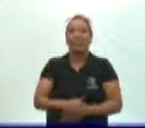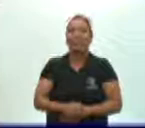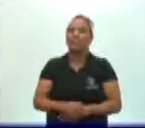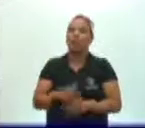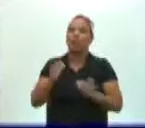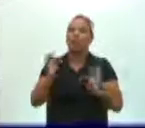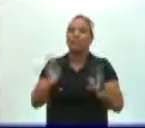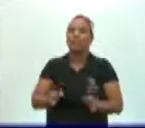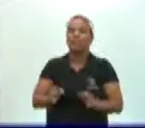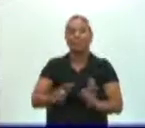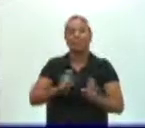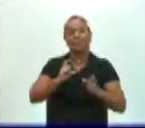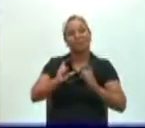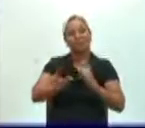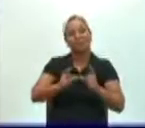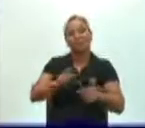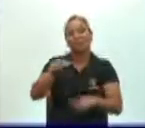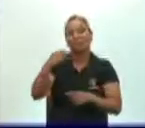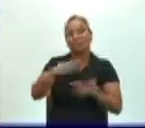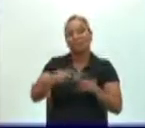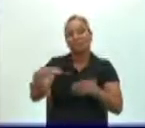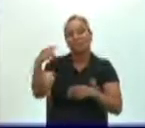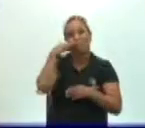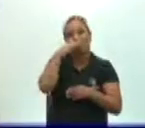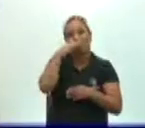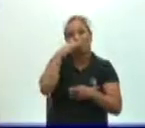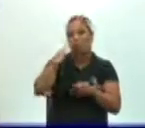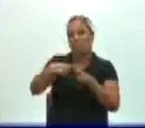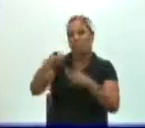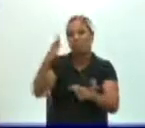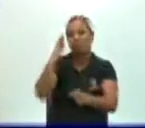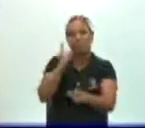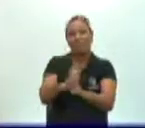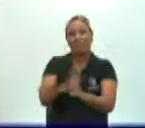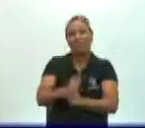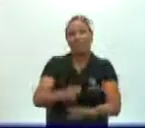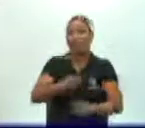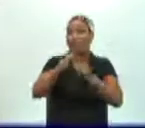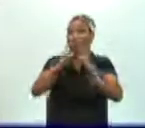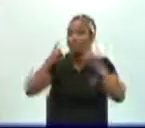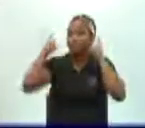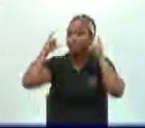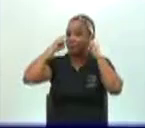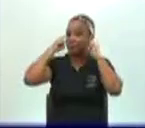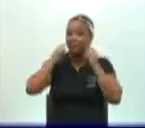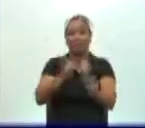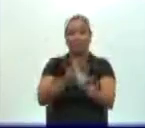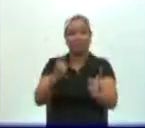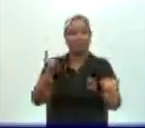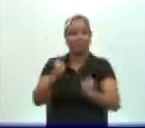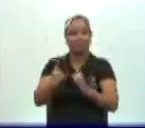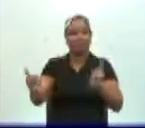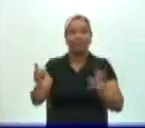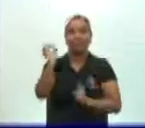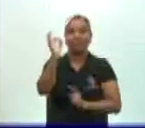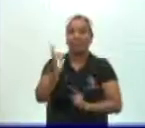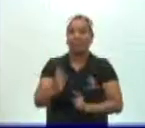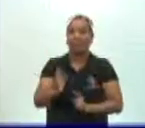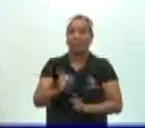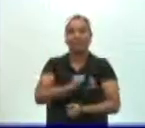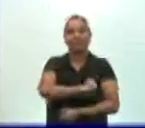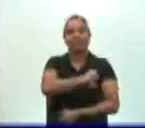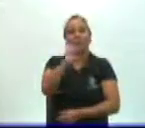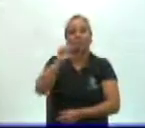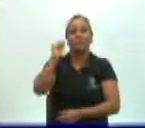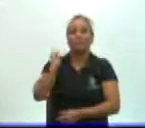seguir conversando sobre historia moderna en otro encuentro. Usted siempre recuerde, use el nasobuco y mantenga el distanciamiento físico para ganar